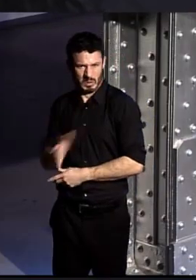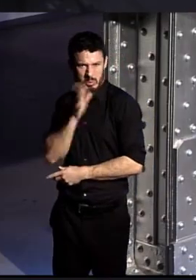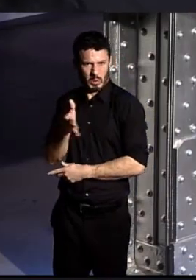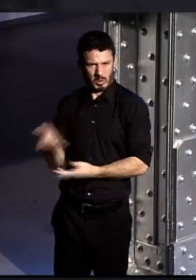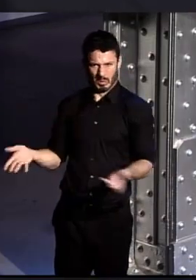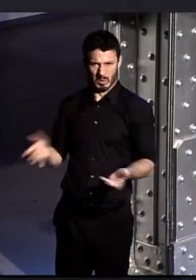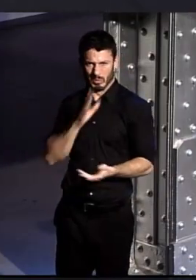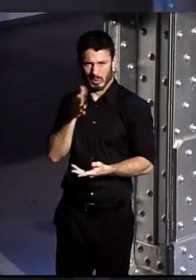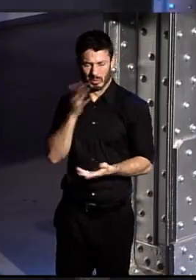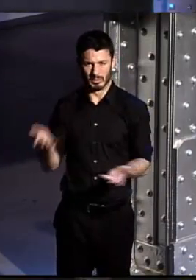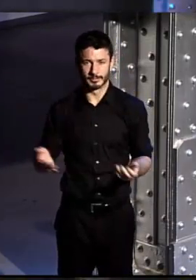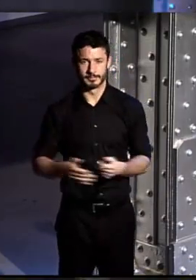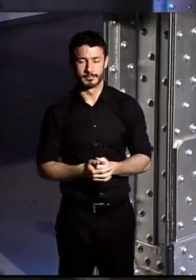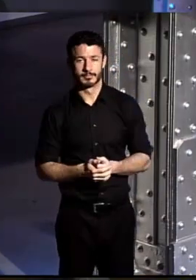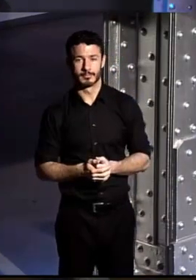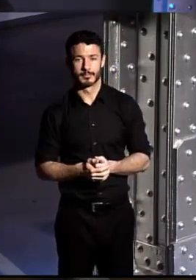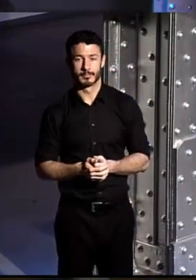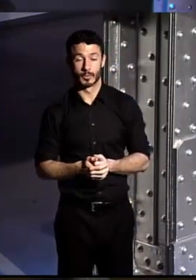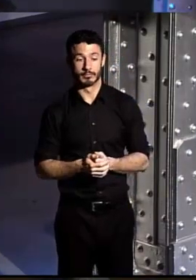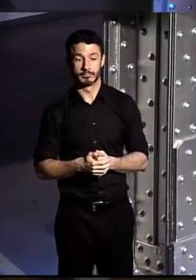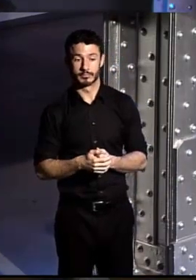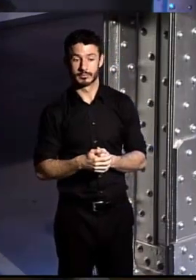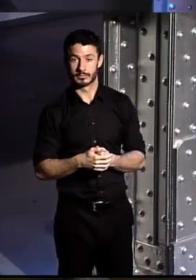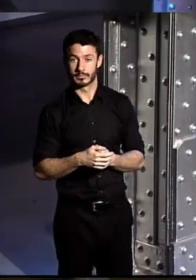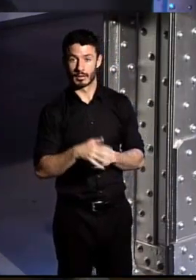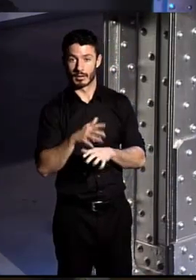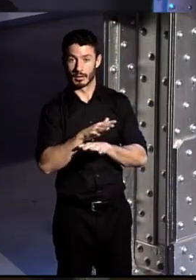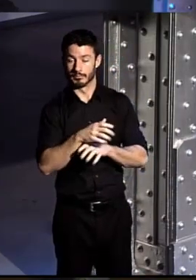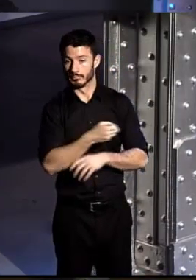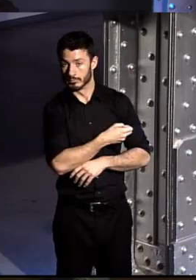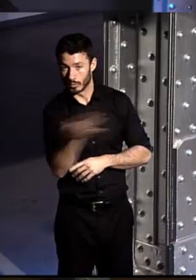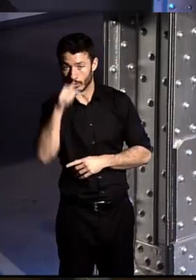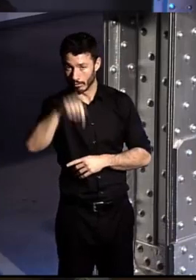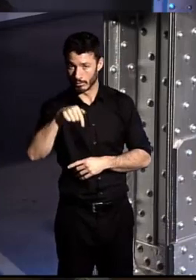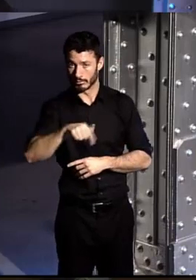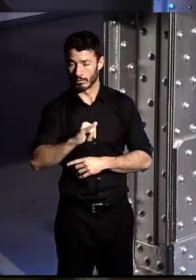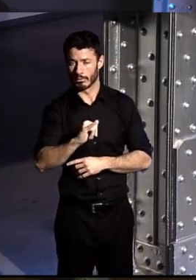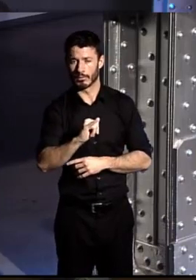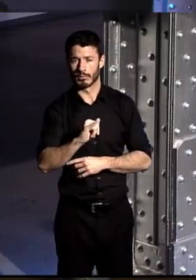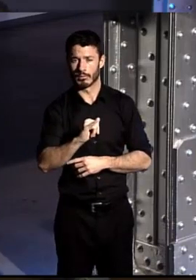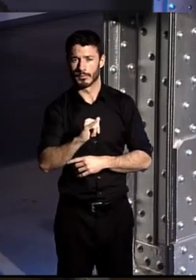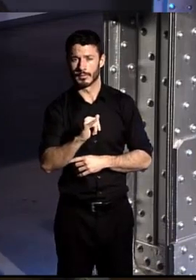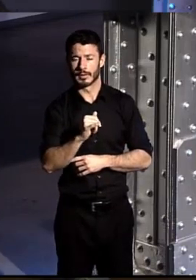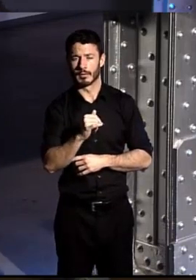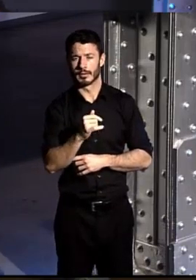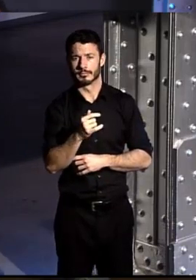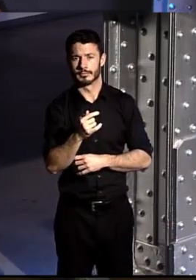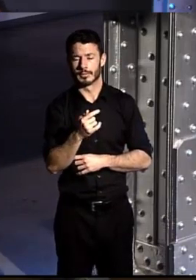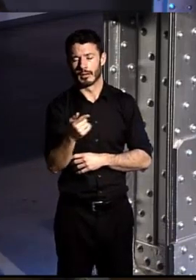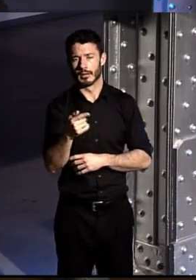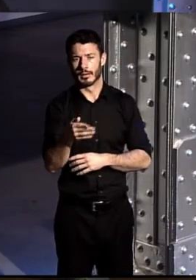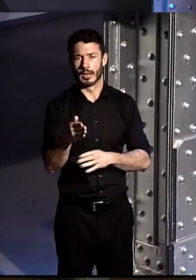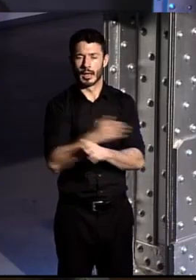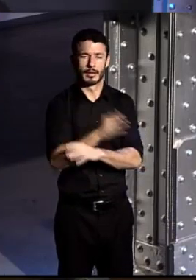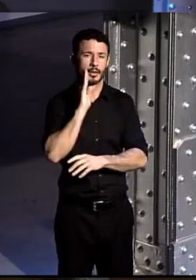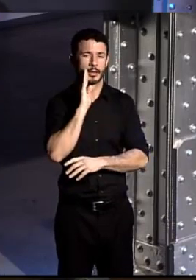caballeros. Por cierto, Ya. que aprovecho que está ahora aquí Almudena, porque antes nos preguntábamos, que decíamos, claro, no tenemos